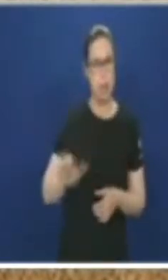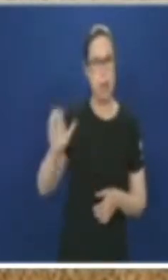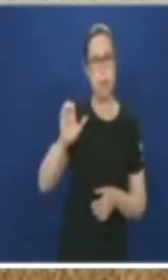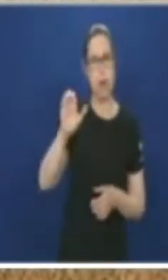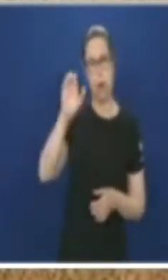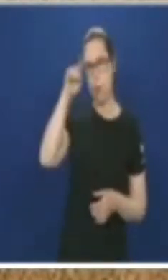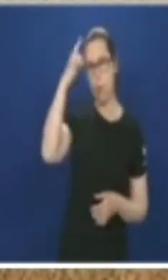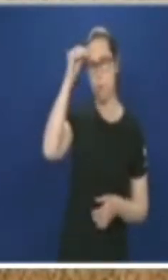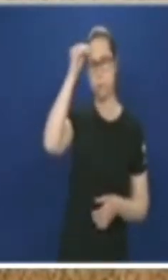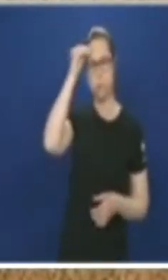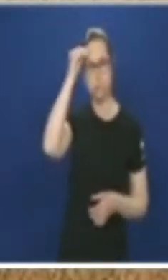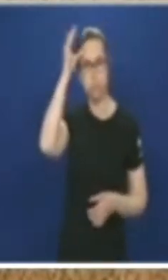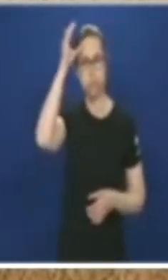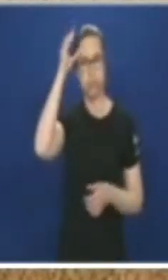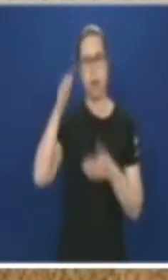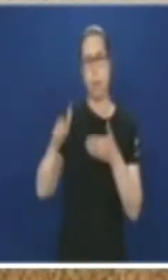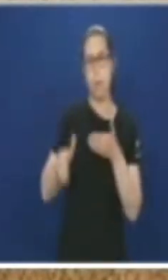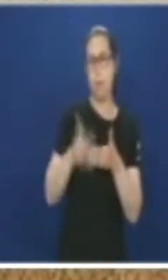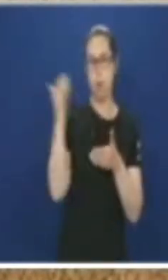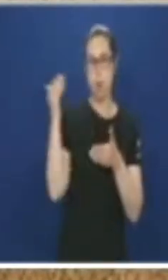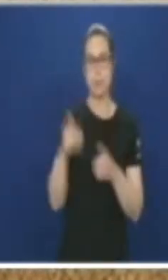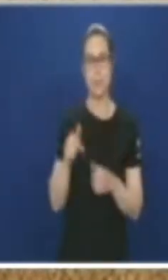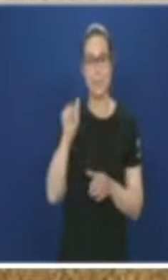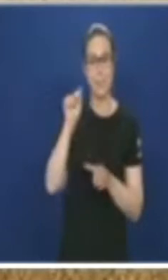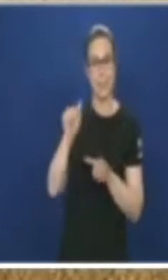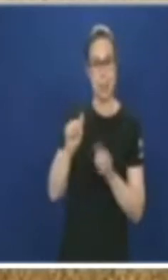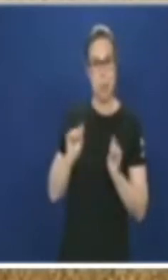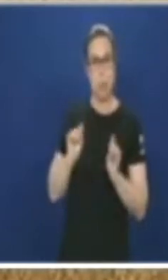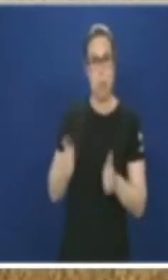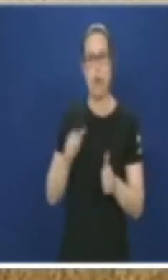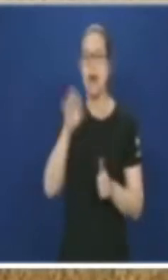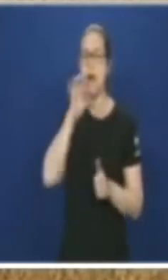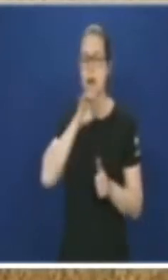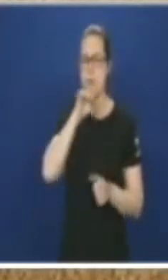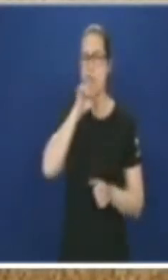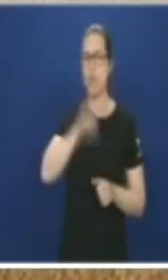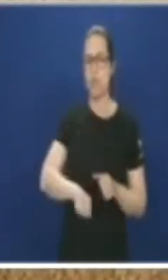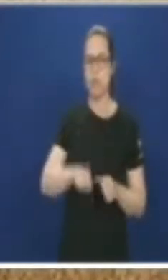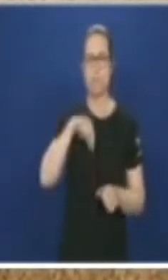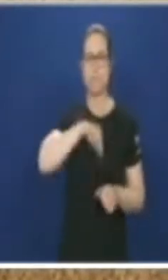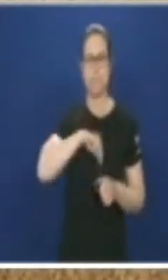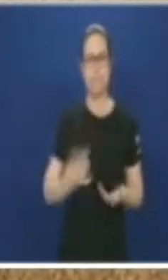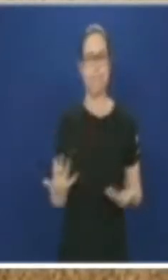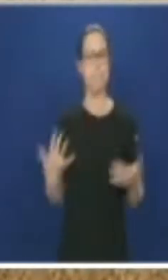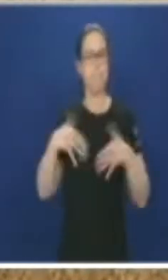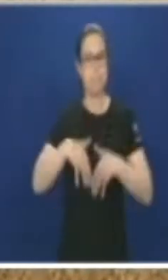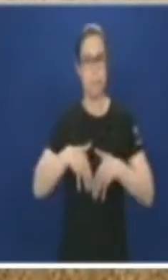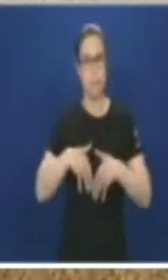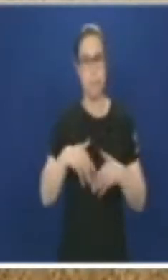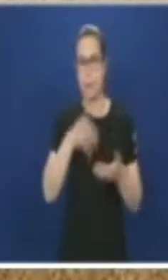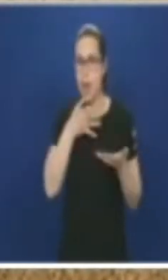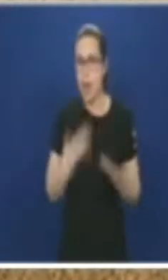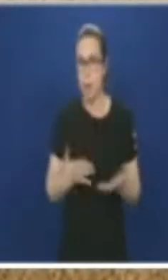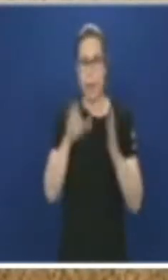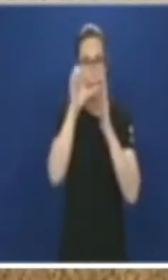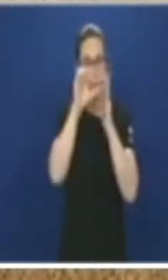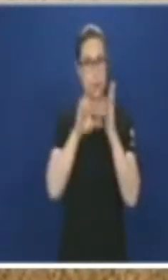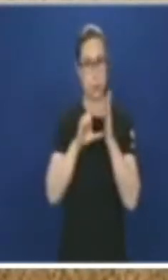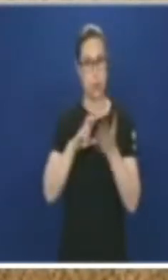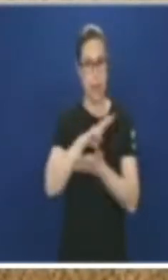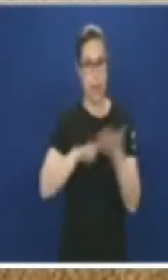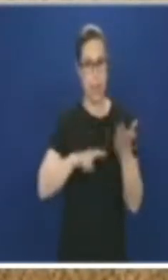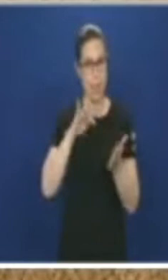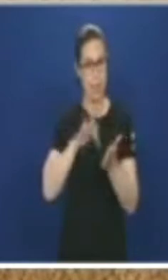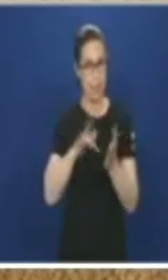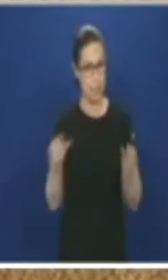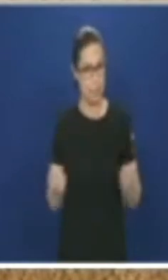e vanguardistas. Eles plantaron a semente do galeguismo. O vixente Estatuto de Autonomía de Galicia, promulgado tal día como hoxe,